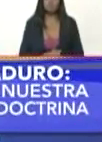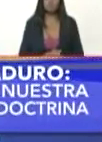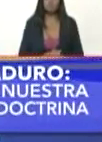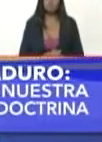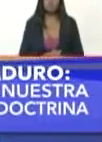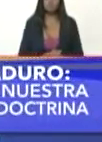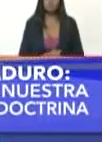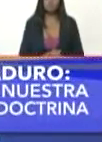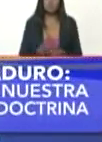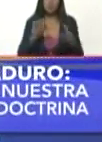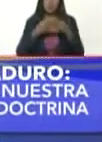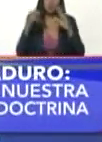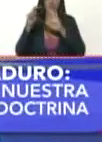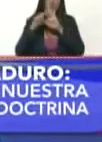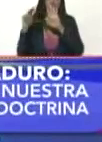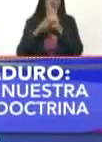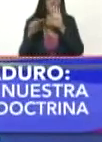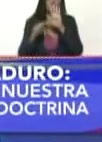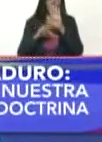la agenda estratégica